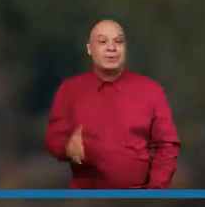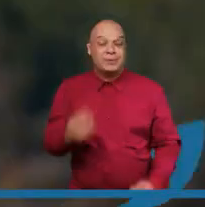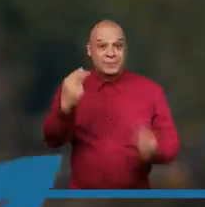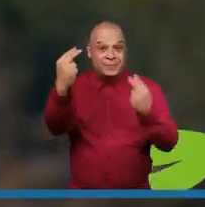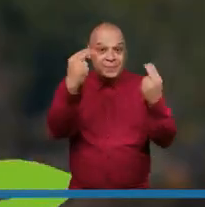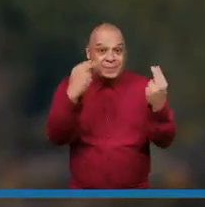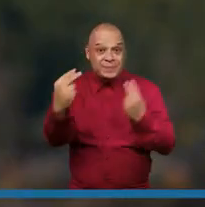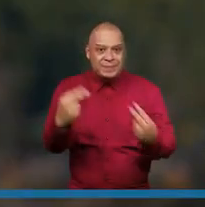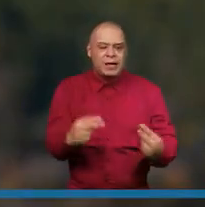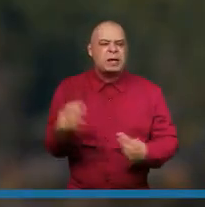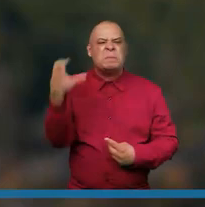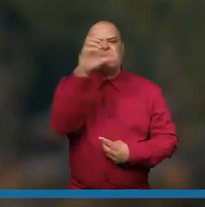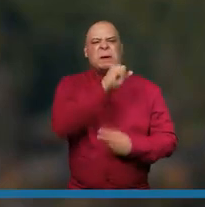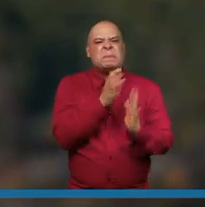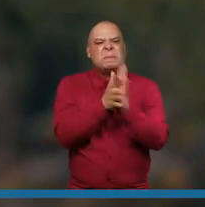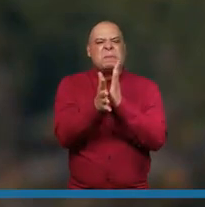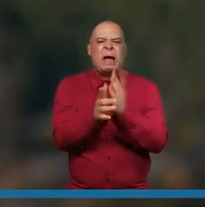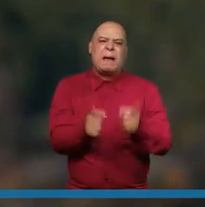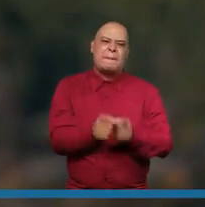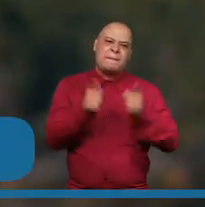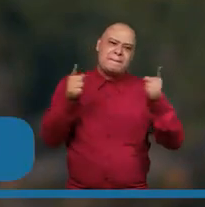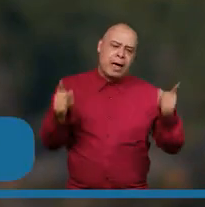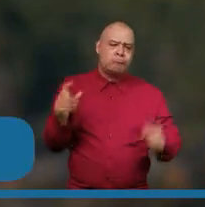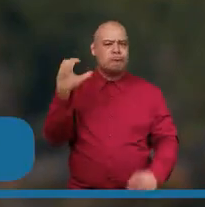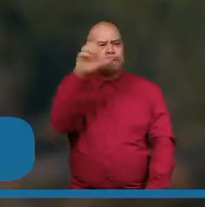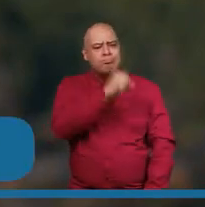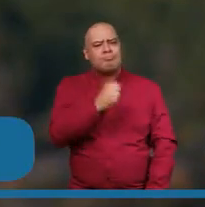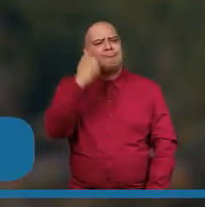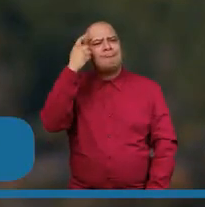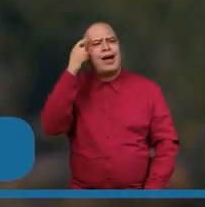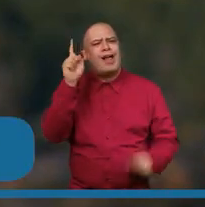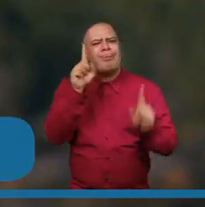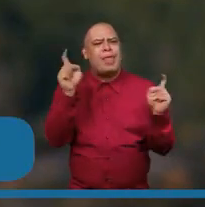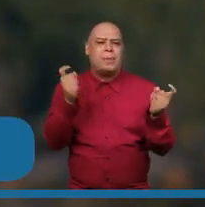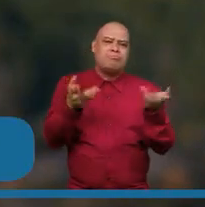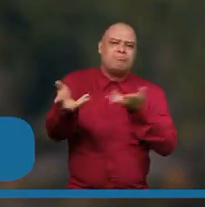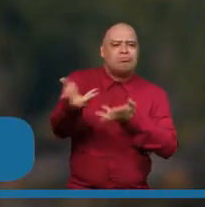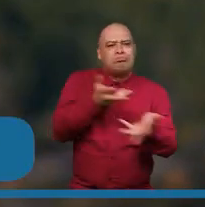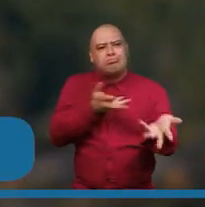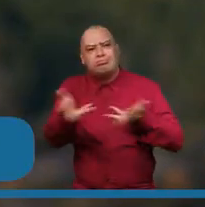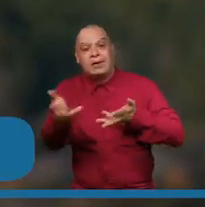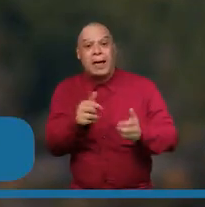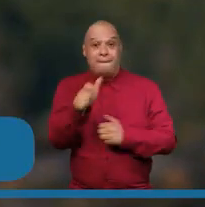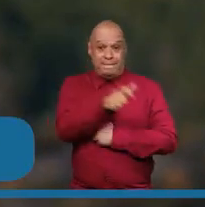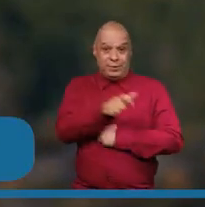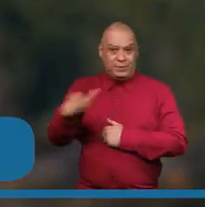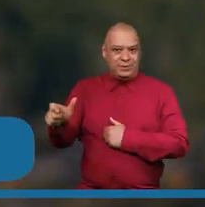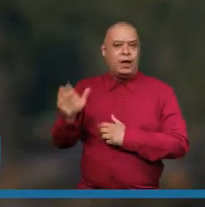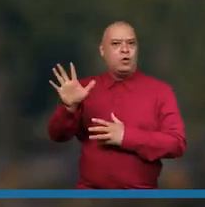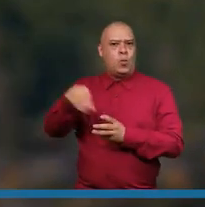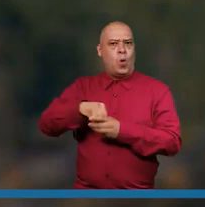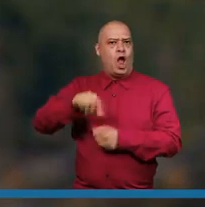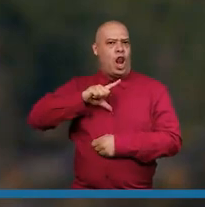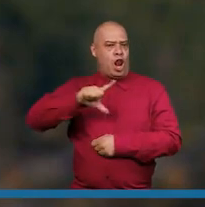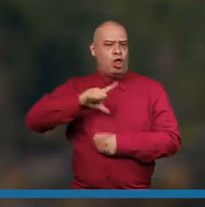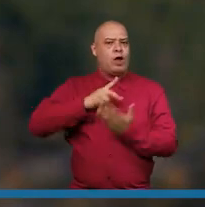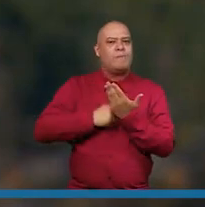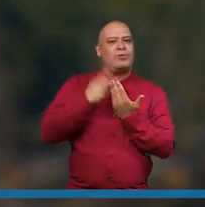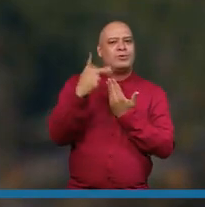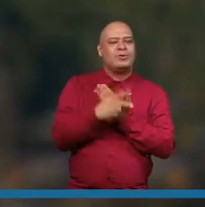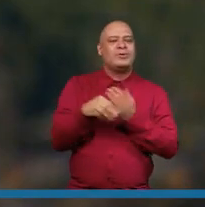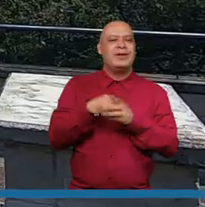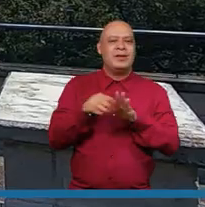espacio para que conozcamos, aprendamos y conversemos sobre las historias que hay detrás de las personas que lideran diferentes proyectos